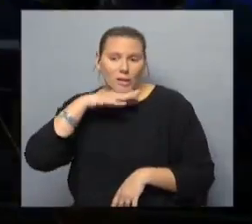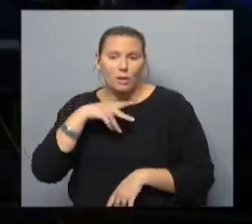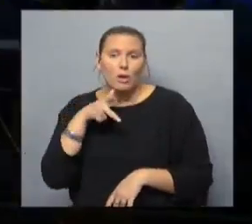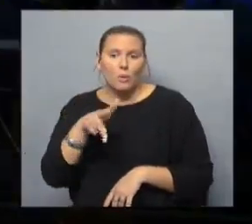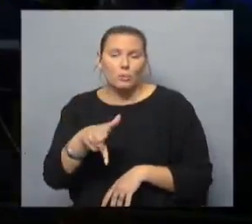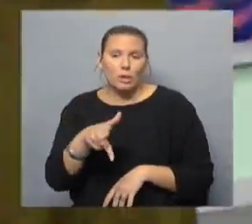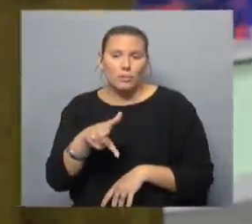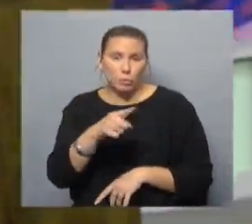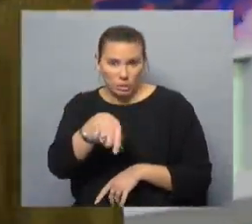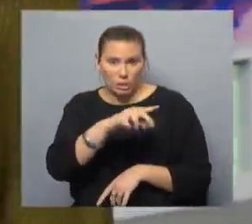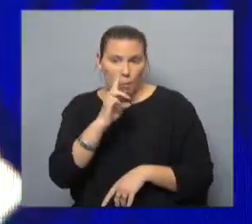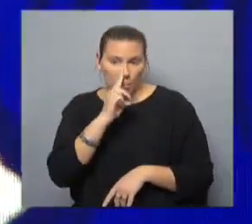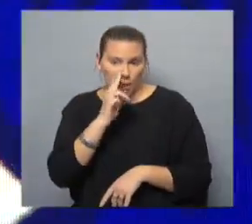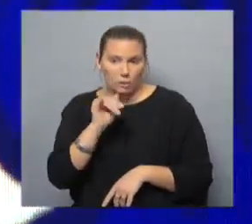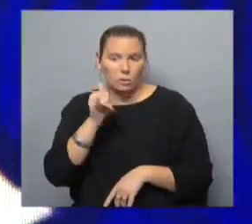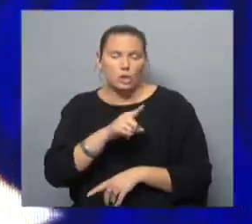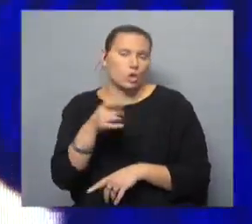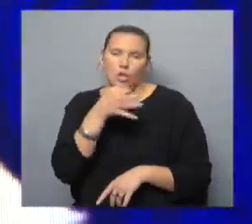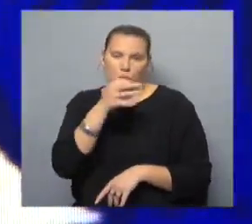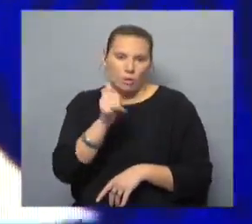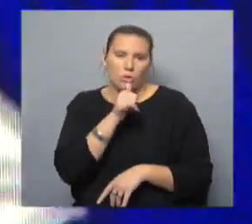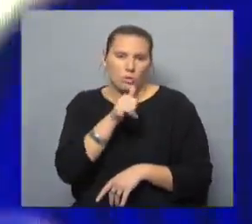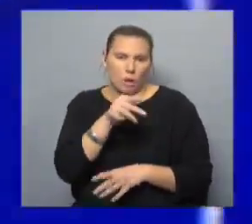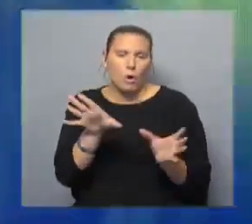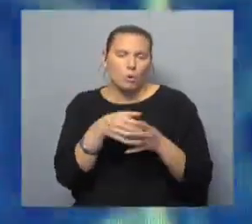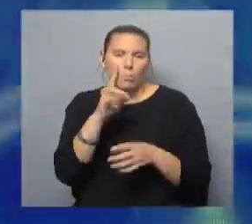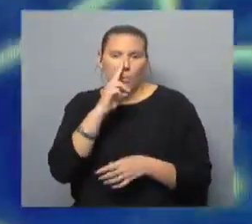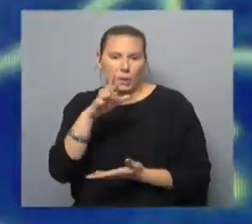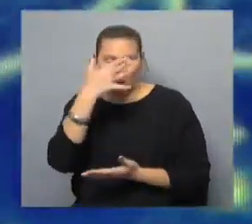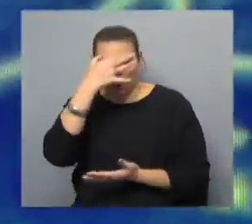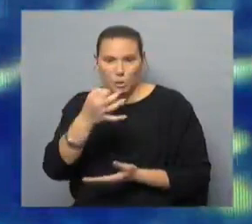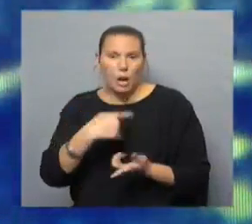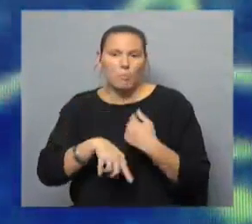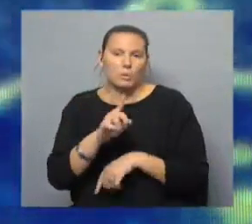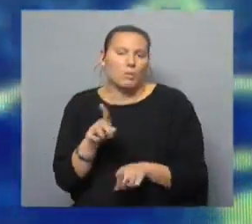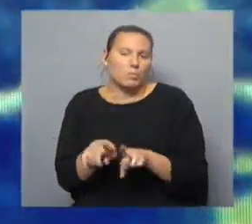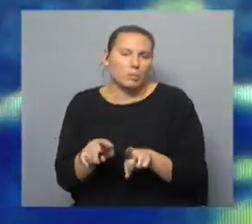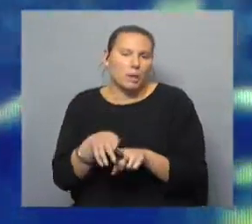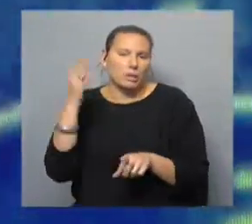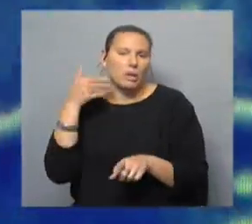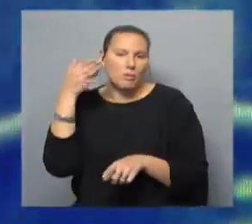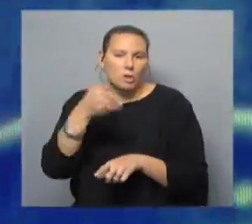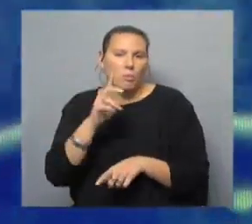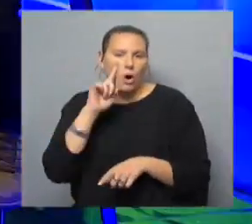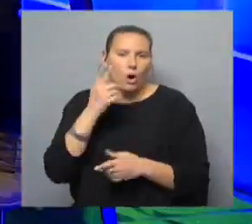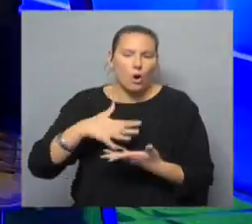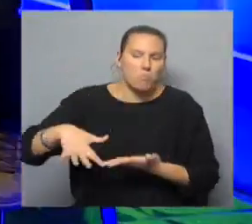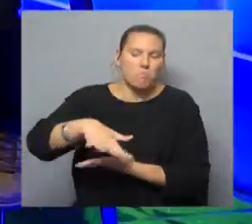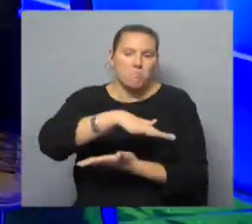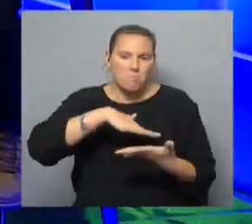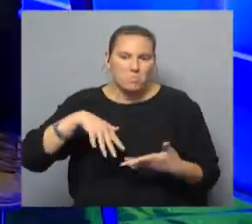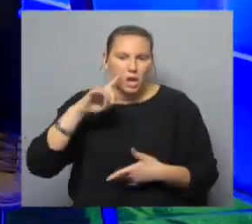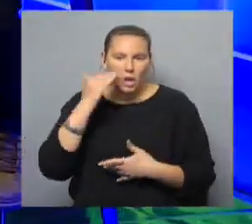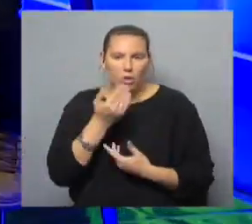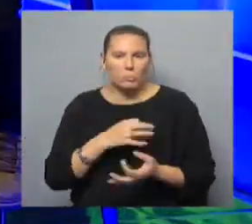viene pintando... Ustedes son de Pando. Nosotros somos de Pando. Eso no lo dijimos. Claro. Somos de la ciudad de Pando, pero nos sentimos como en casa. El otro día estuvimos haciendo reconocimiento de cancha en